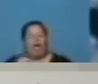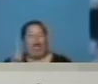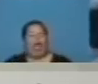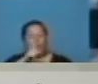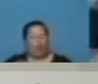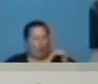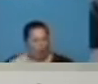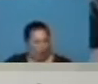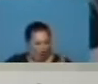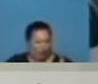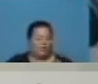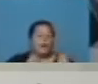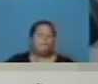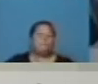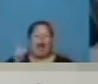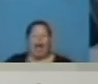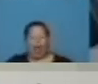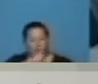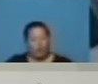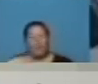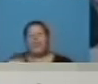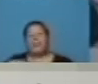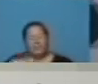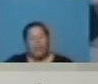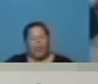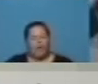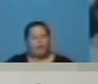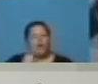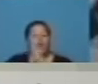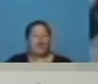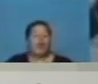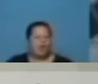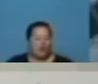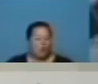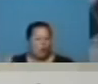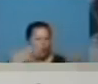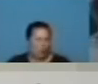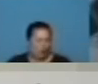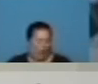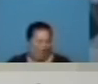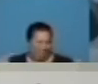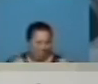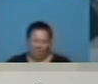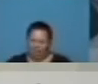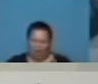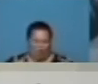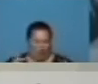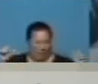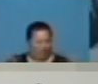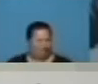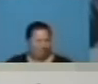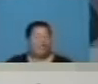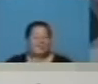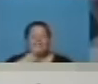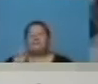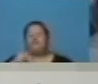de las elecciones. Para que existiera nulidad tendría que haber habido escrutinios cruzados que no fueran relacionado, es decir, que